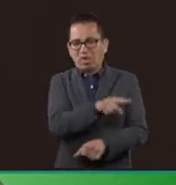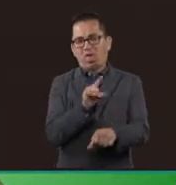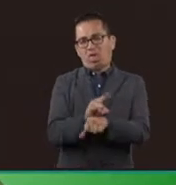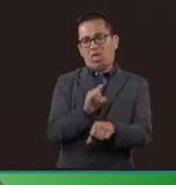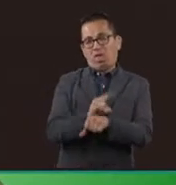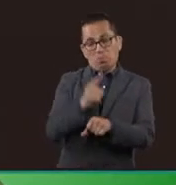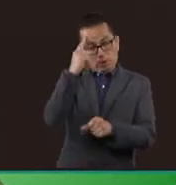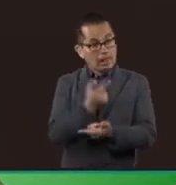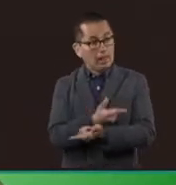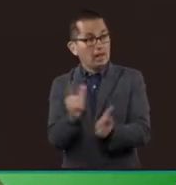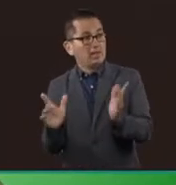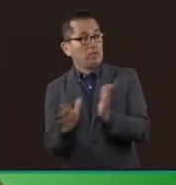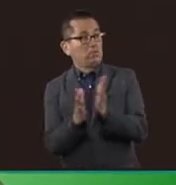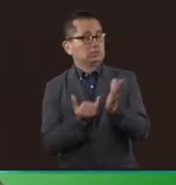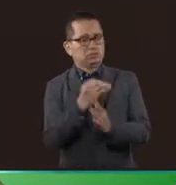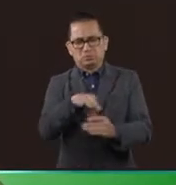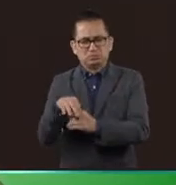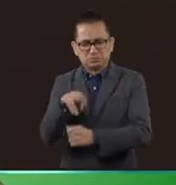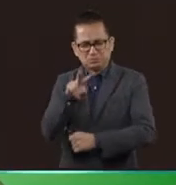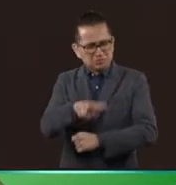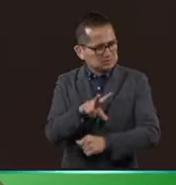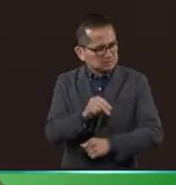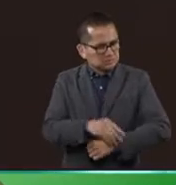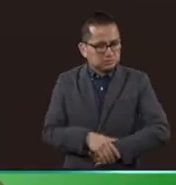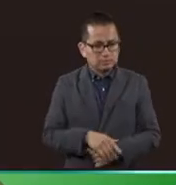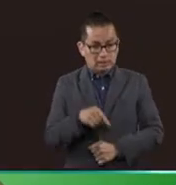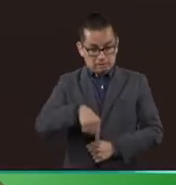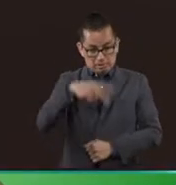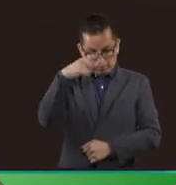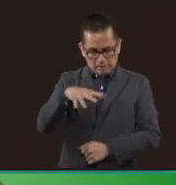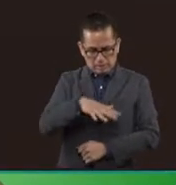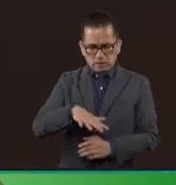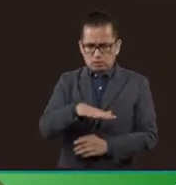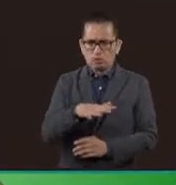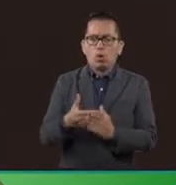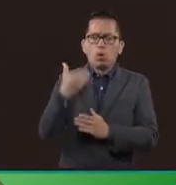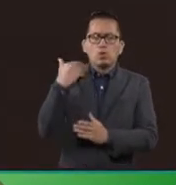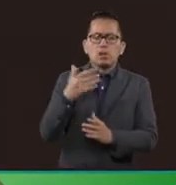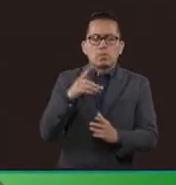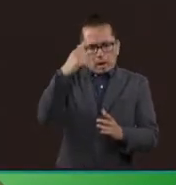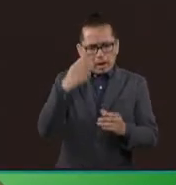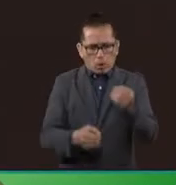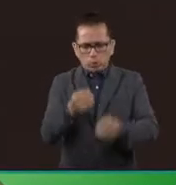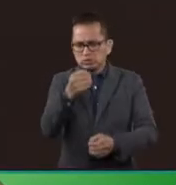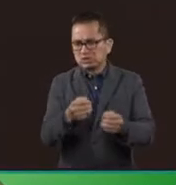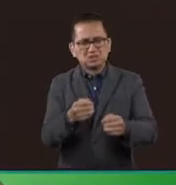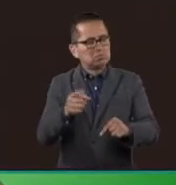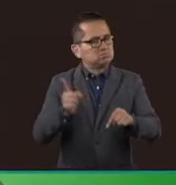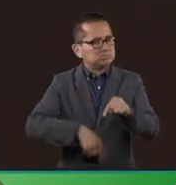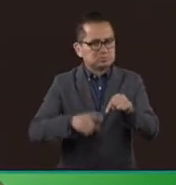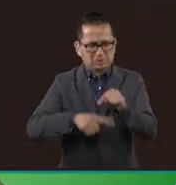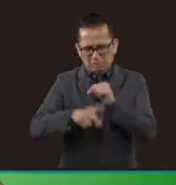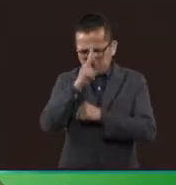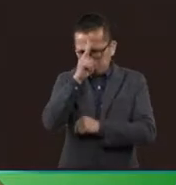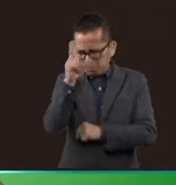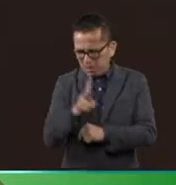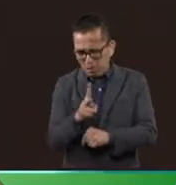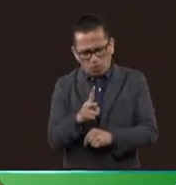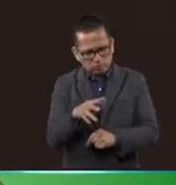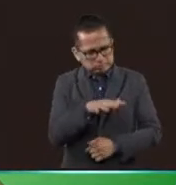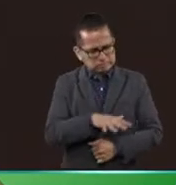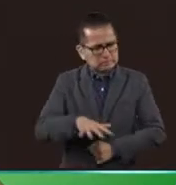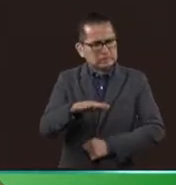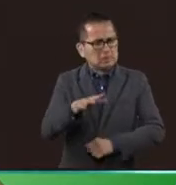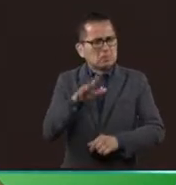constituyó un golpe histórico al sistema de impartición de justicia en nuestro país un golpe sin miras al ciudadano la tasa de